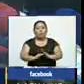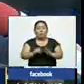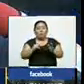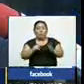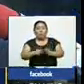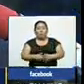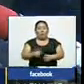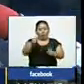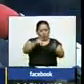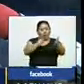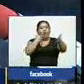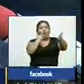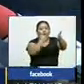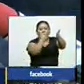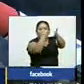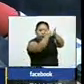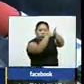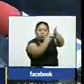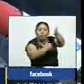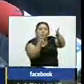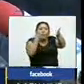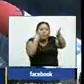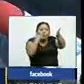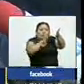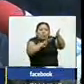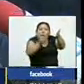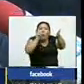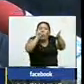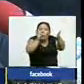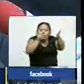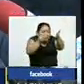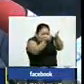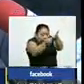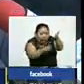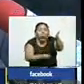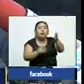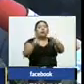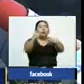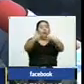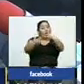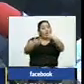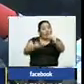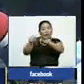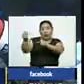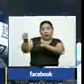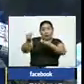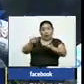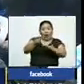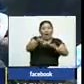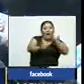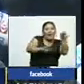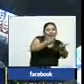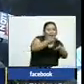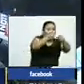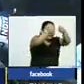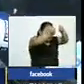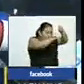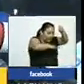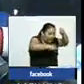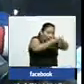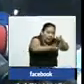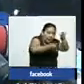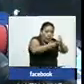delictivo. Aquí va detallado a dónde se invirtió cada centavo. Por ley, el dinero que provenía de las tiendas y por el